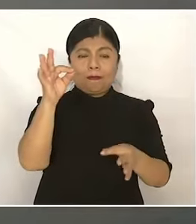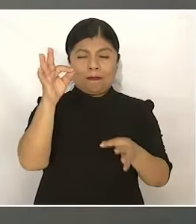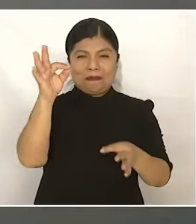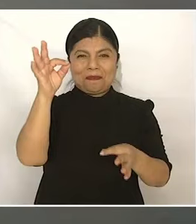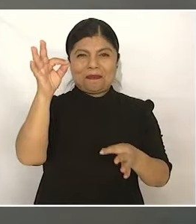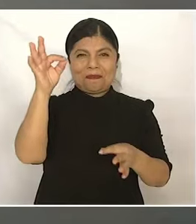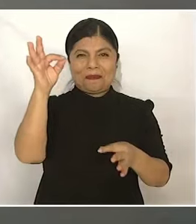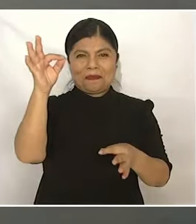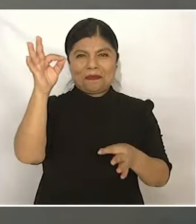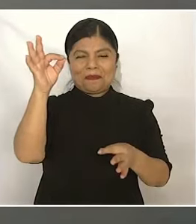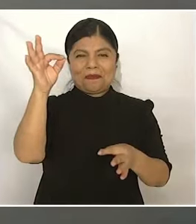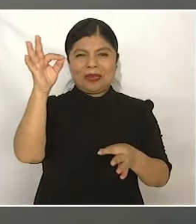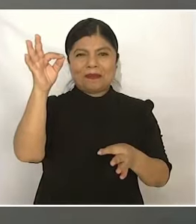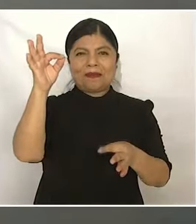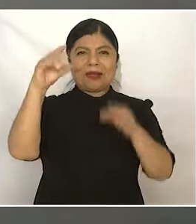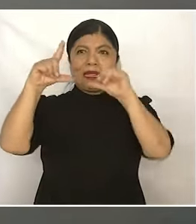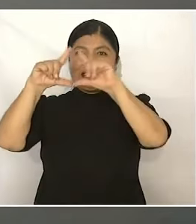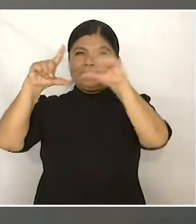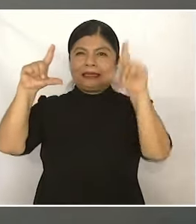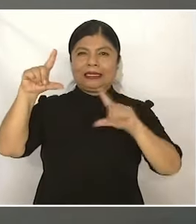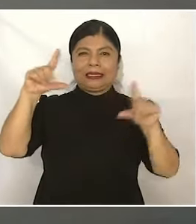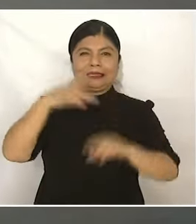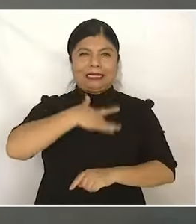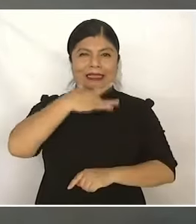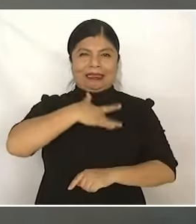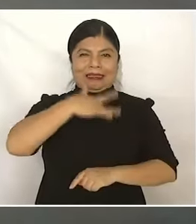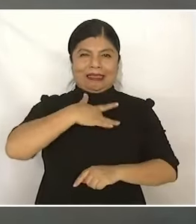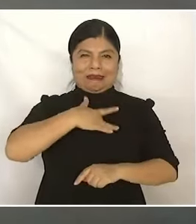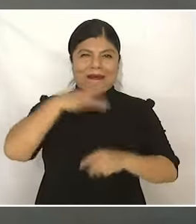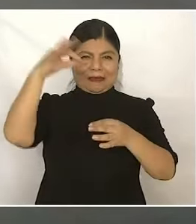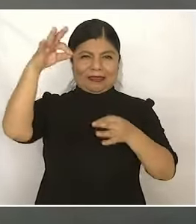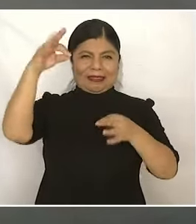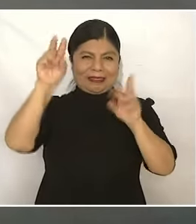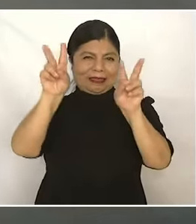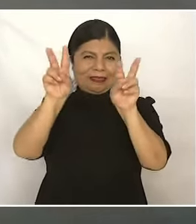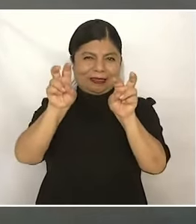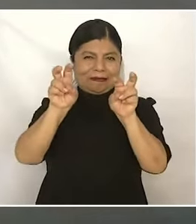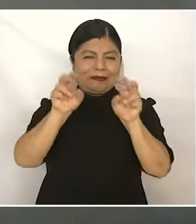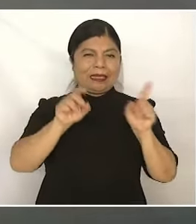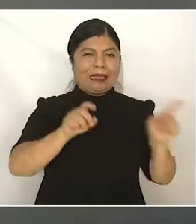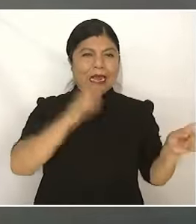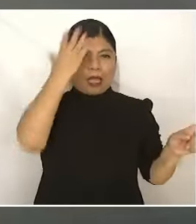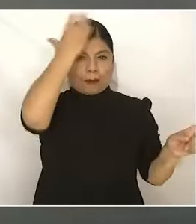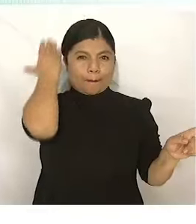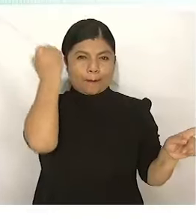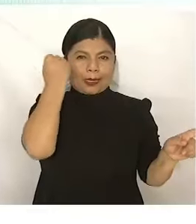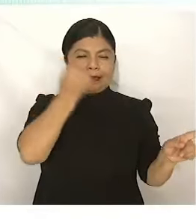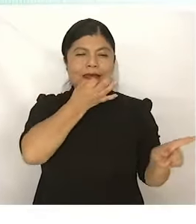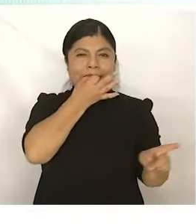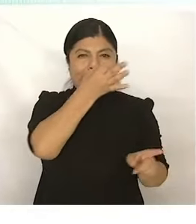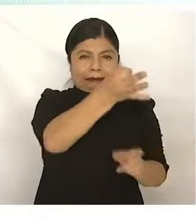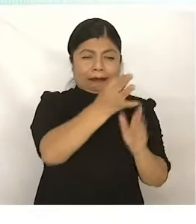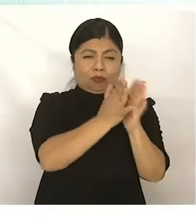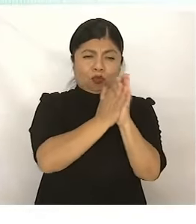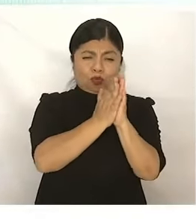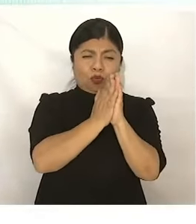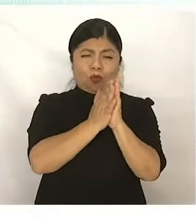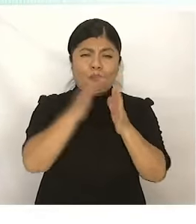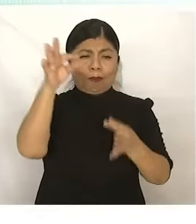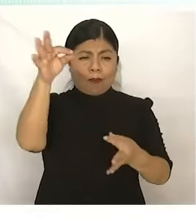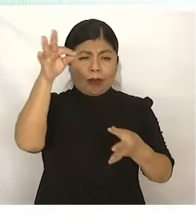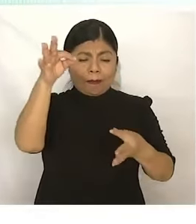Los Sentimientos de la Nación, decía Morelos, escriba de que se eleve el salario del peón, que